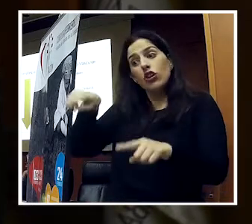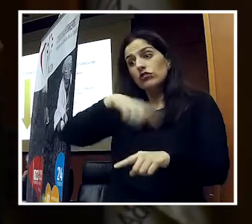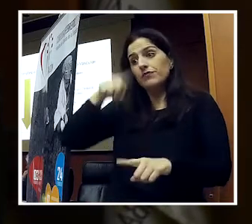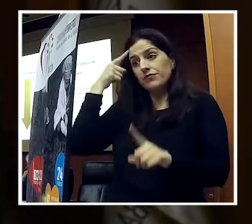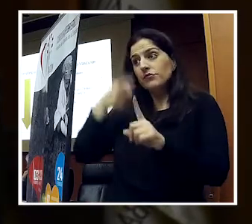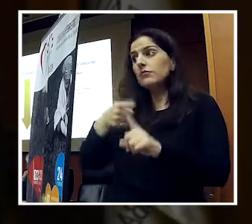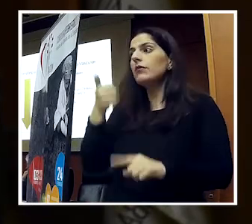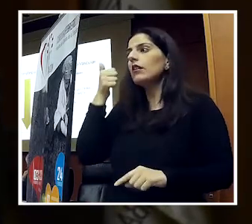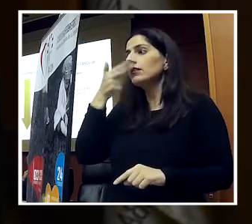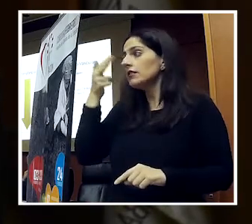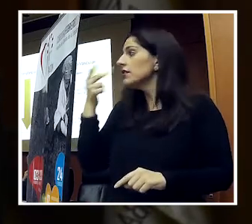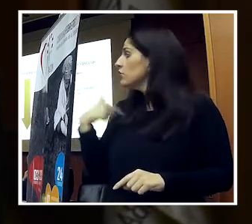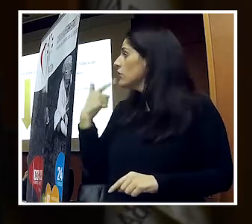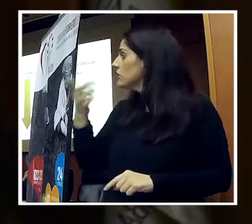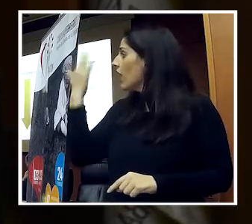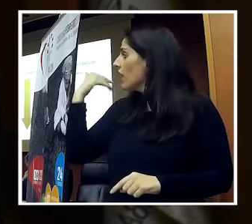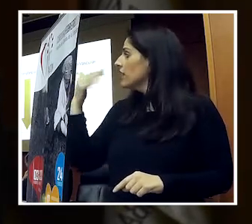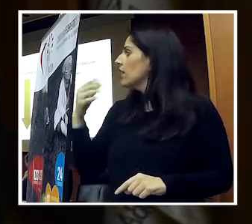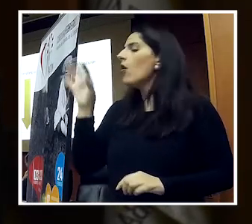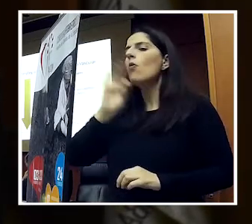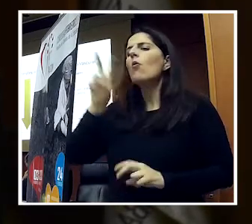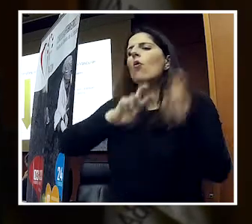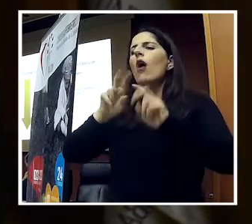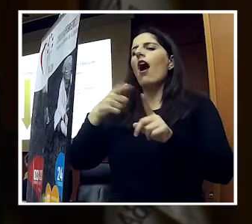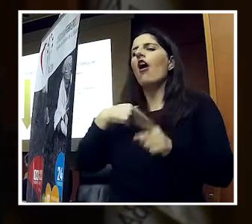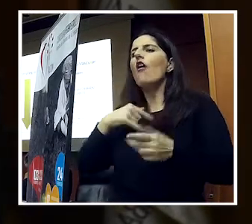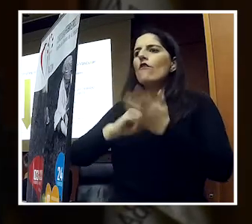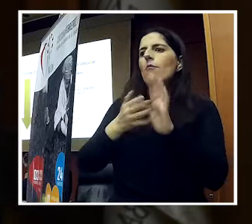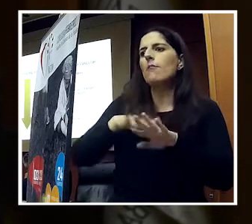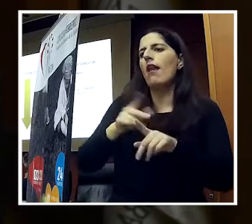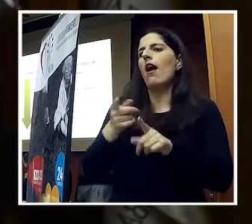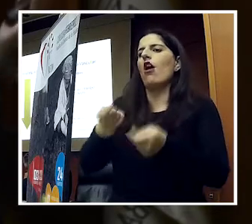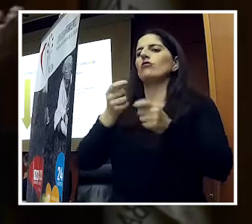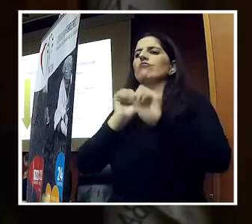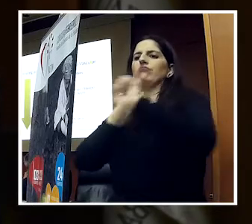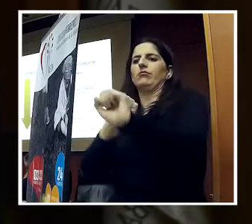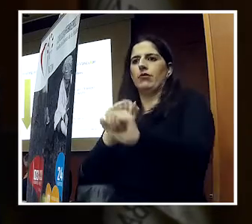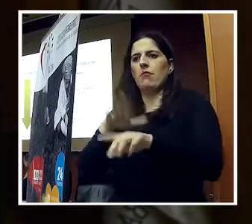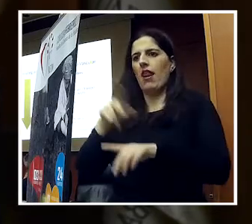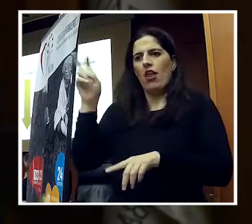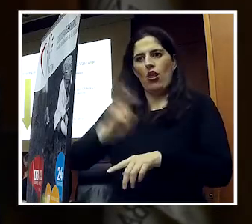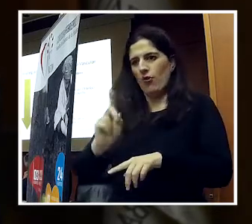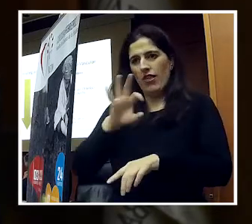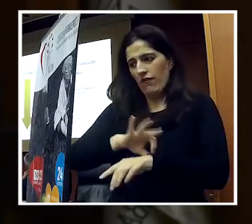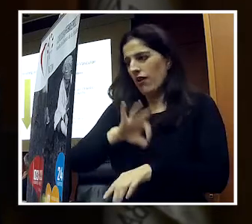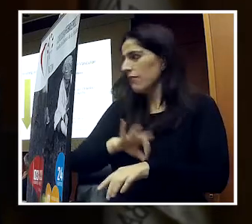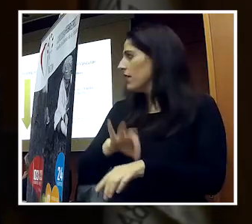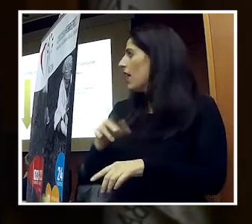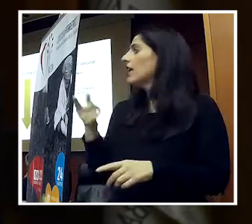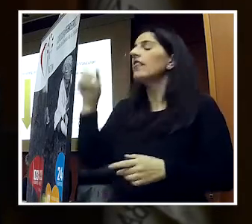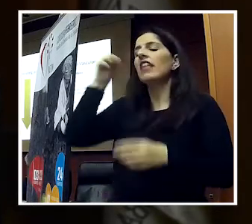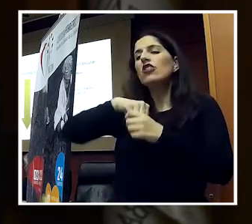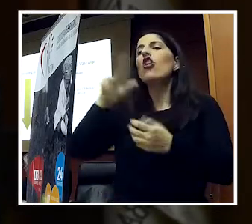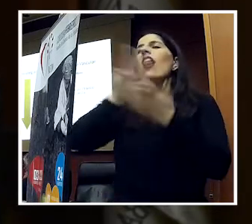ya lo comentaba el doctor Pérez Jiménez, unas estrategias dirigidas, tanto desde el ámbito nacional como del ámbito